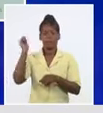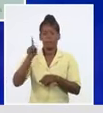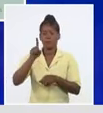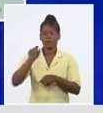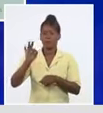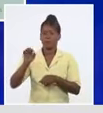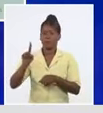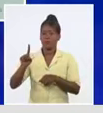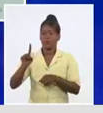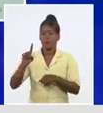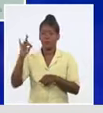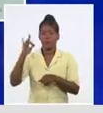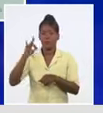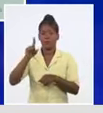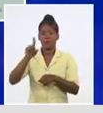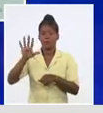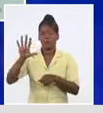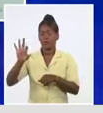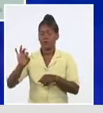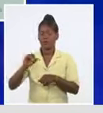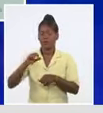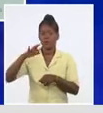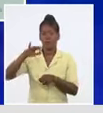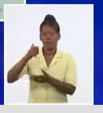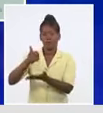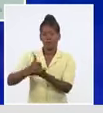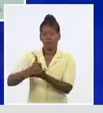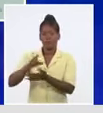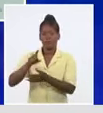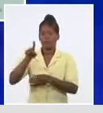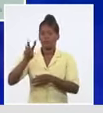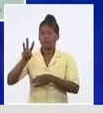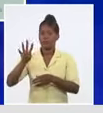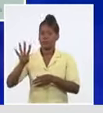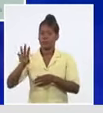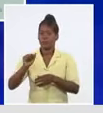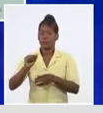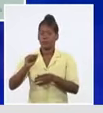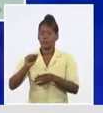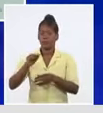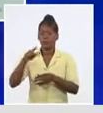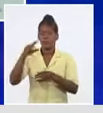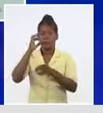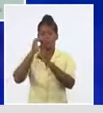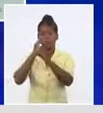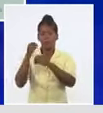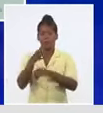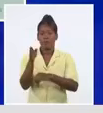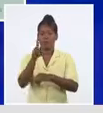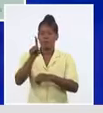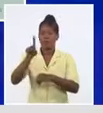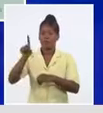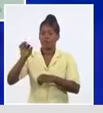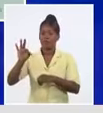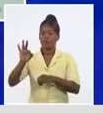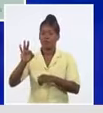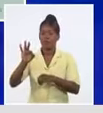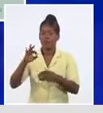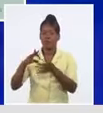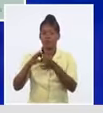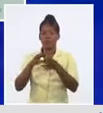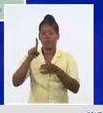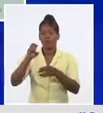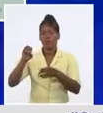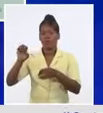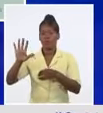La Palma 150, Pinar del Río 134, Viñales 118, Guanes 105,